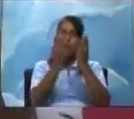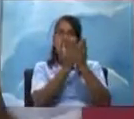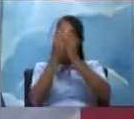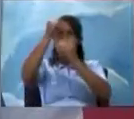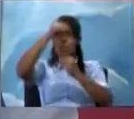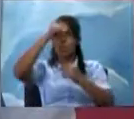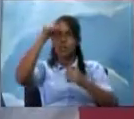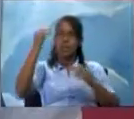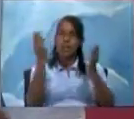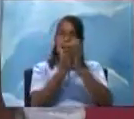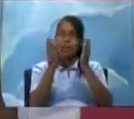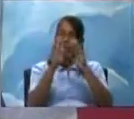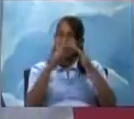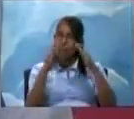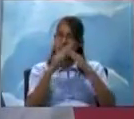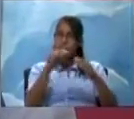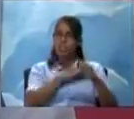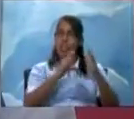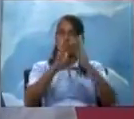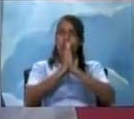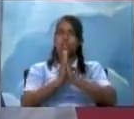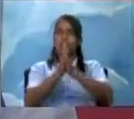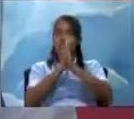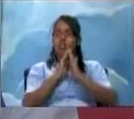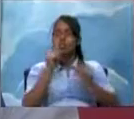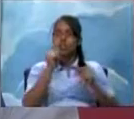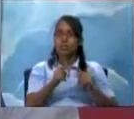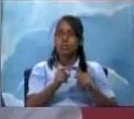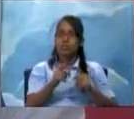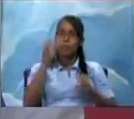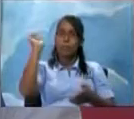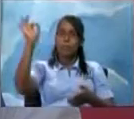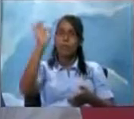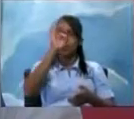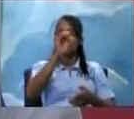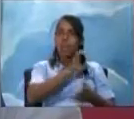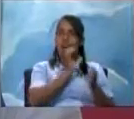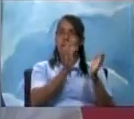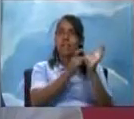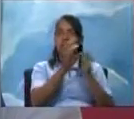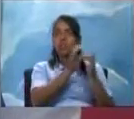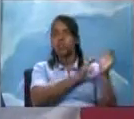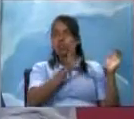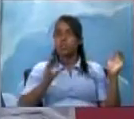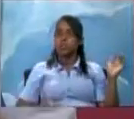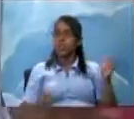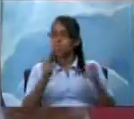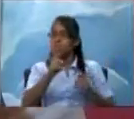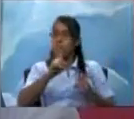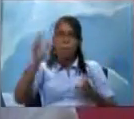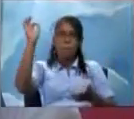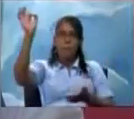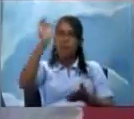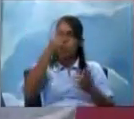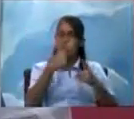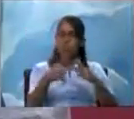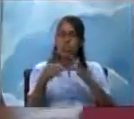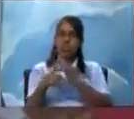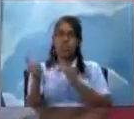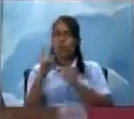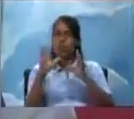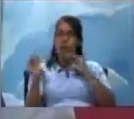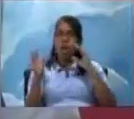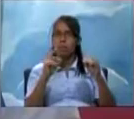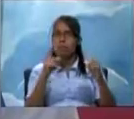escuelas dominicales, en la casa de oración, nuestras instalaciones de la obra Luz del Mundo, se predica a Jesucristo. No predicamos otra cosa,